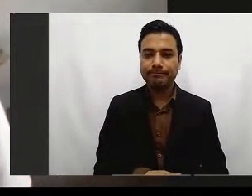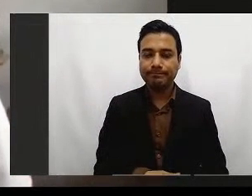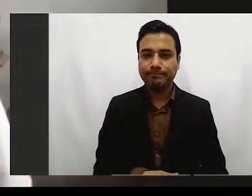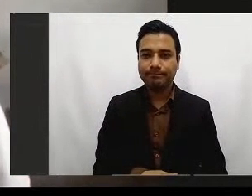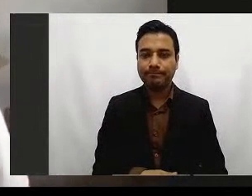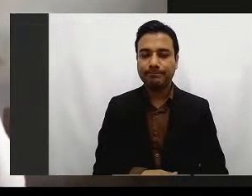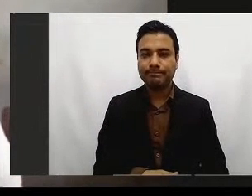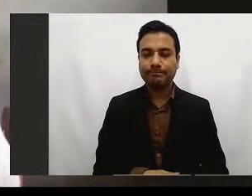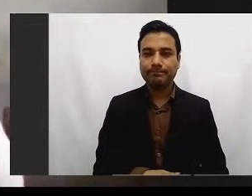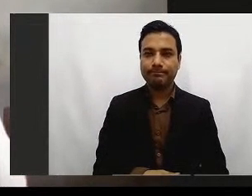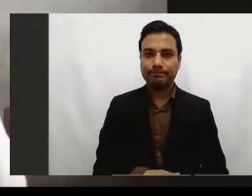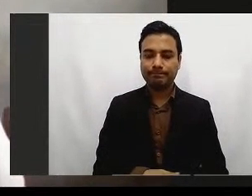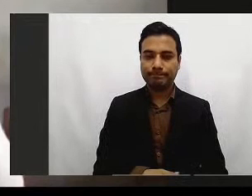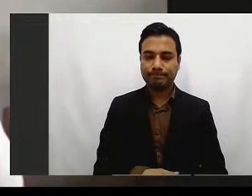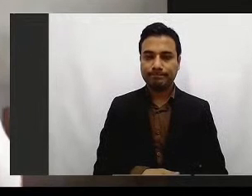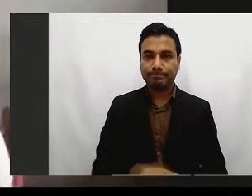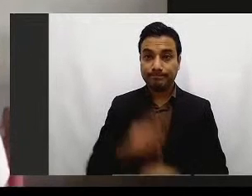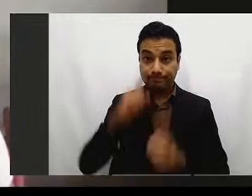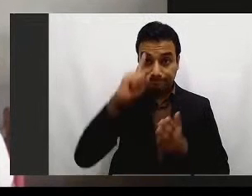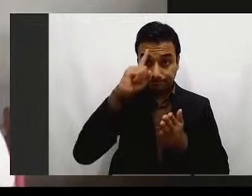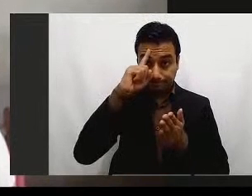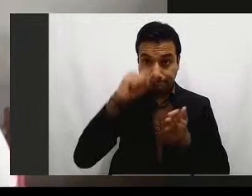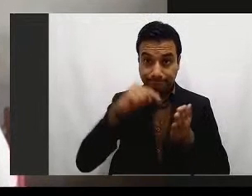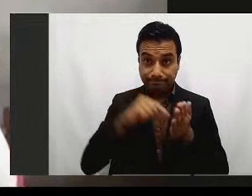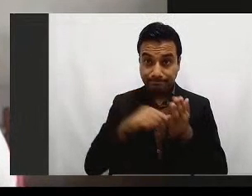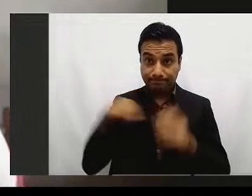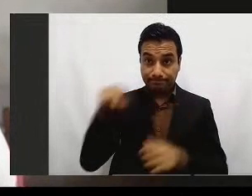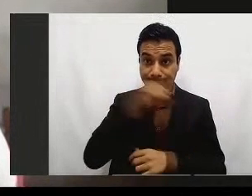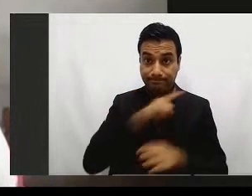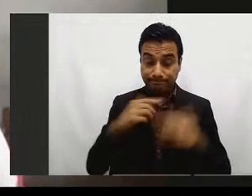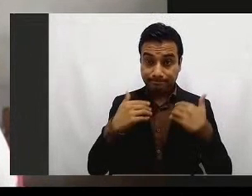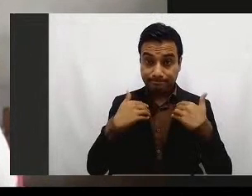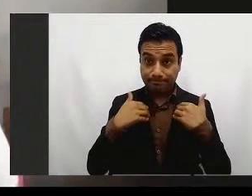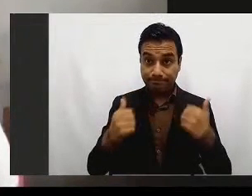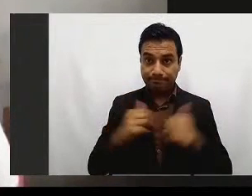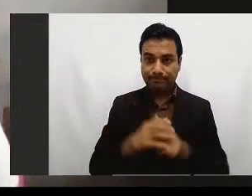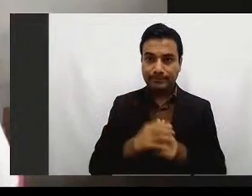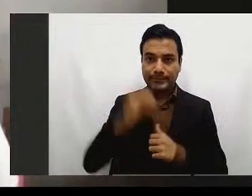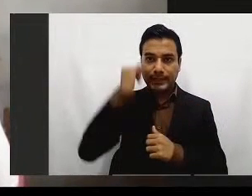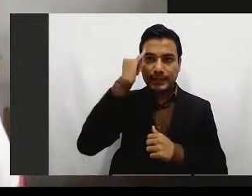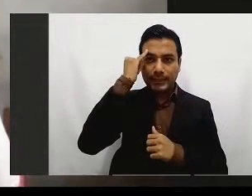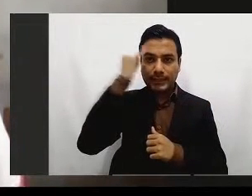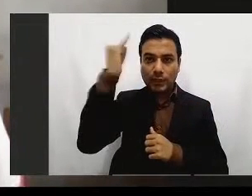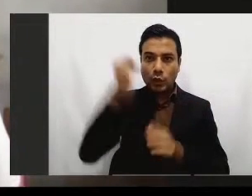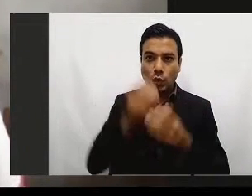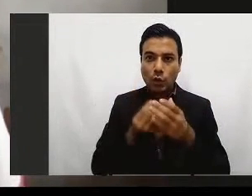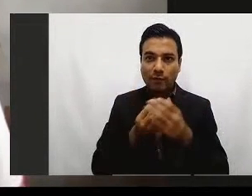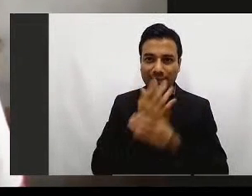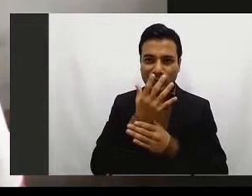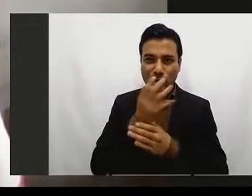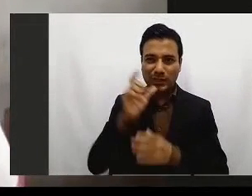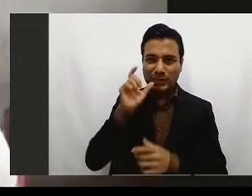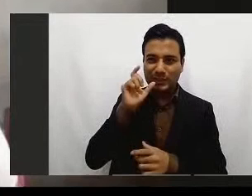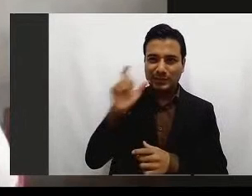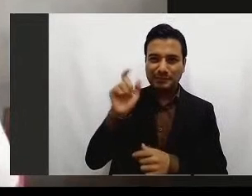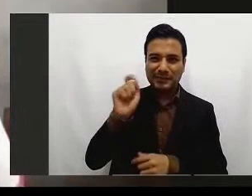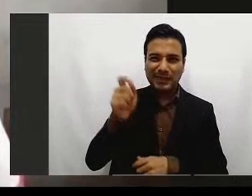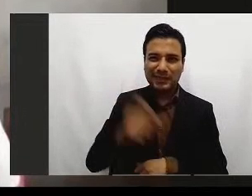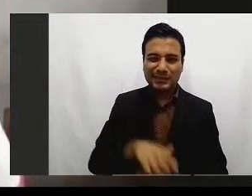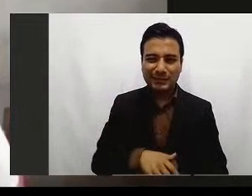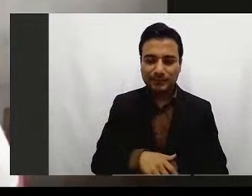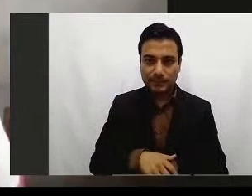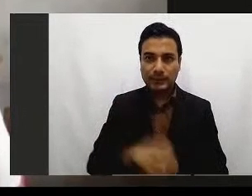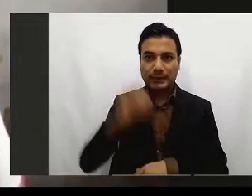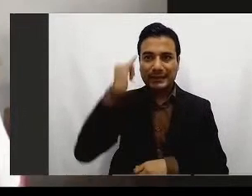Claro, pues es que creo que primero sería entender que la innovación es buscar la forma de convertir ideas muy atrevidas, ideas